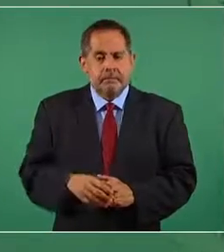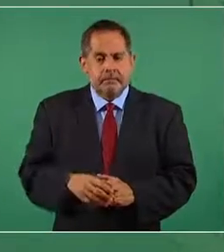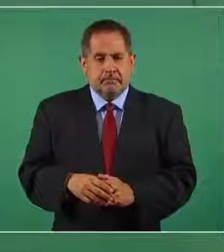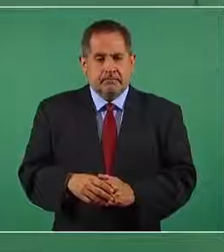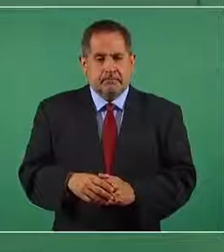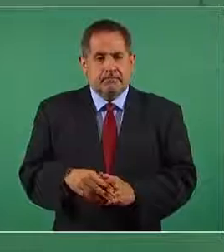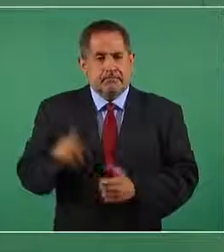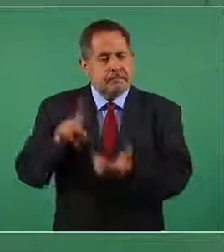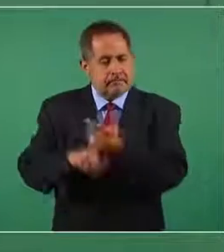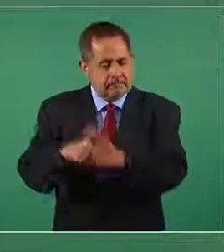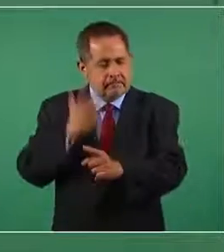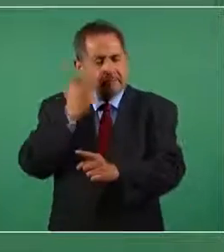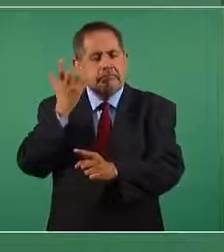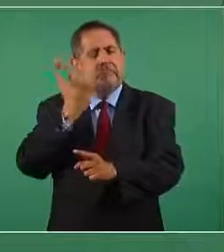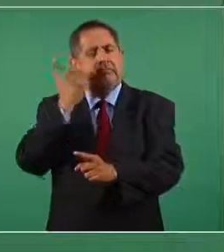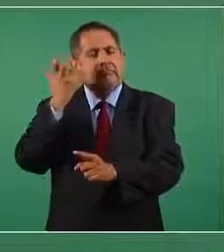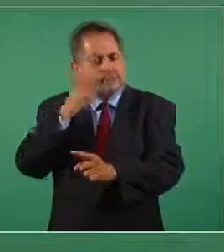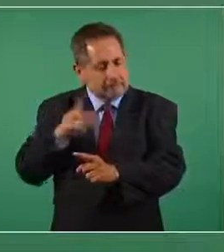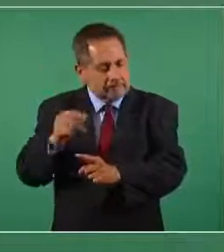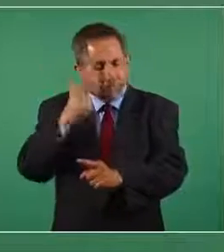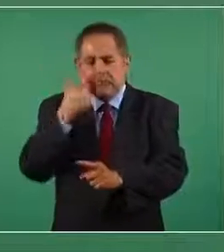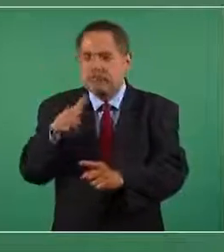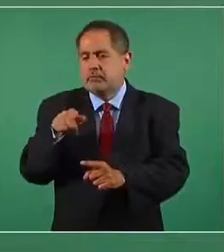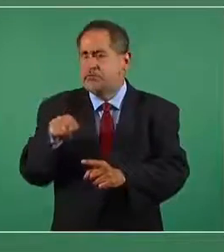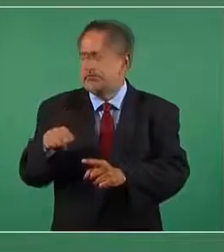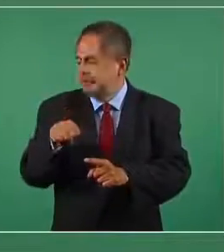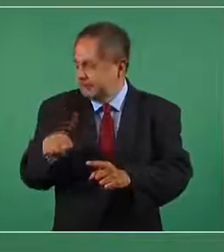con malas intenciones.